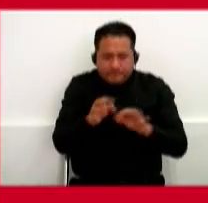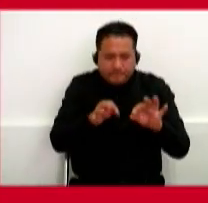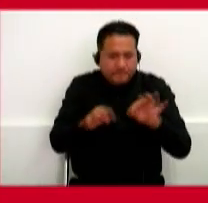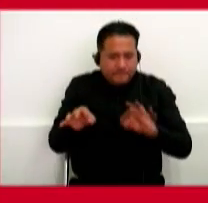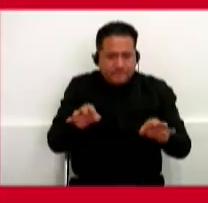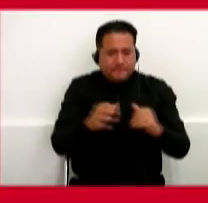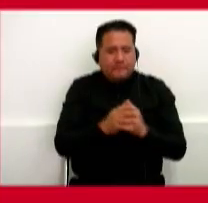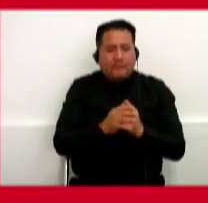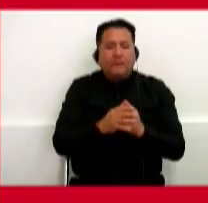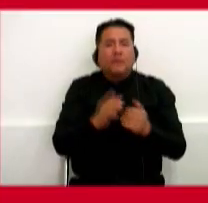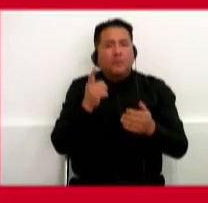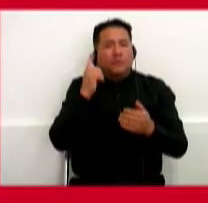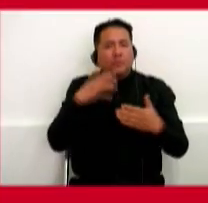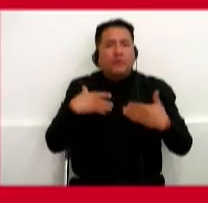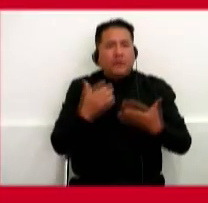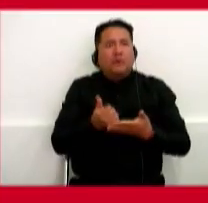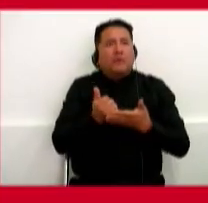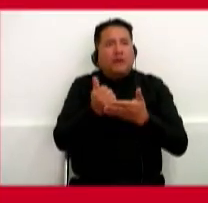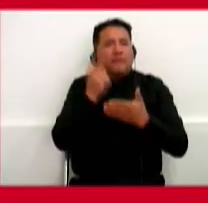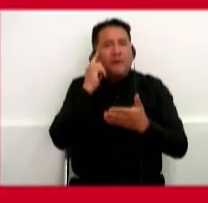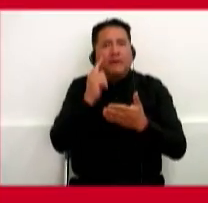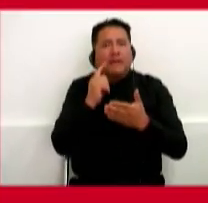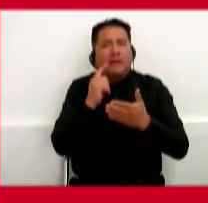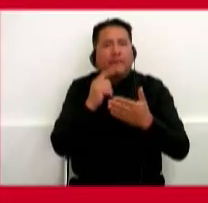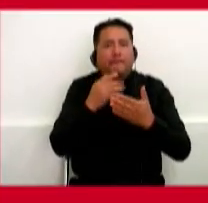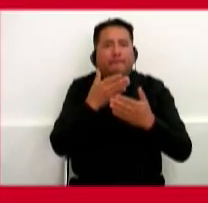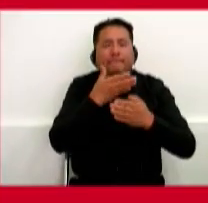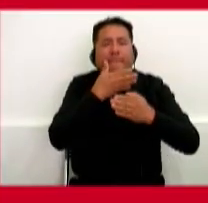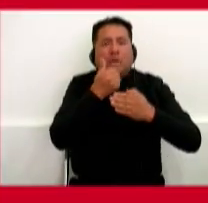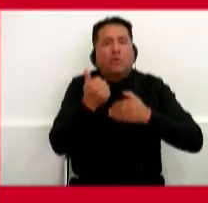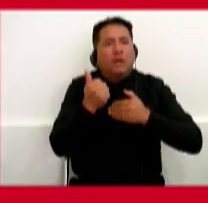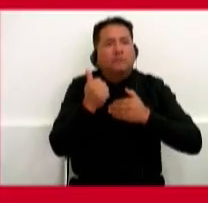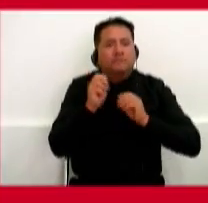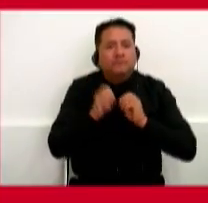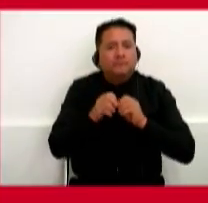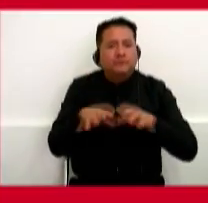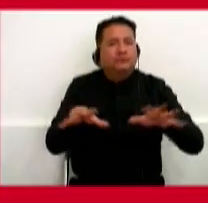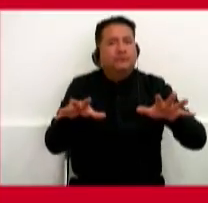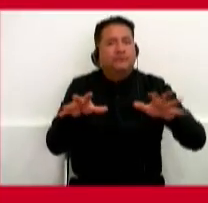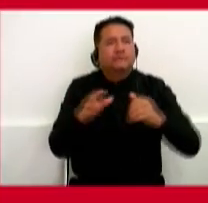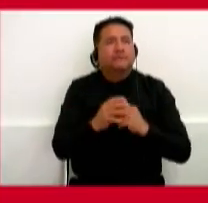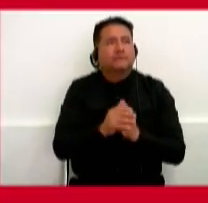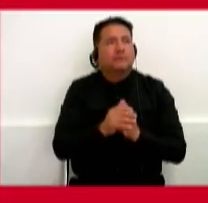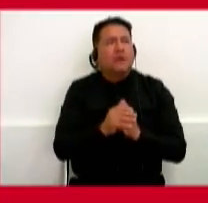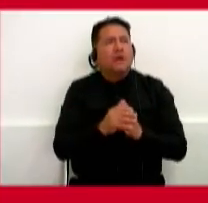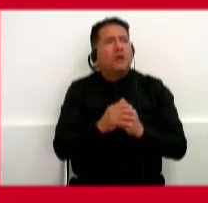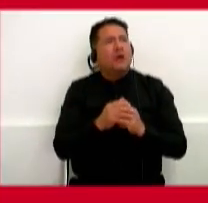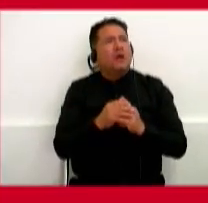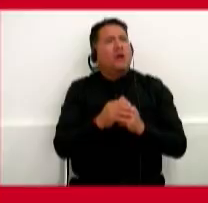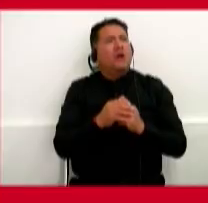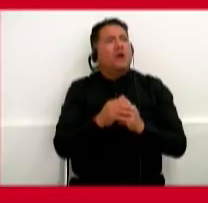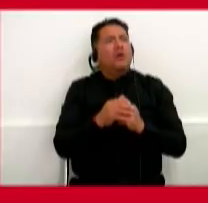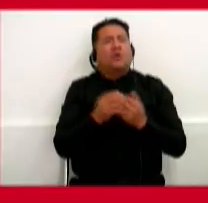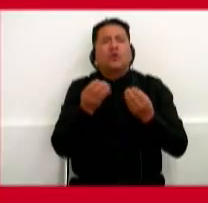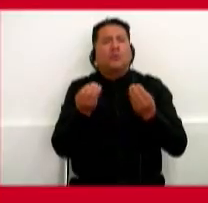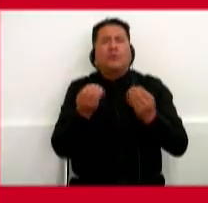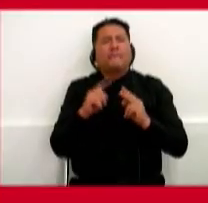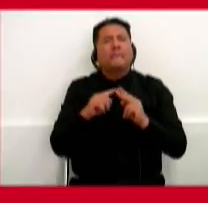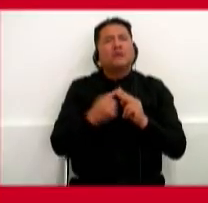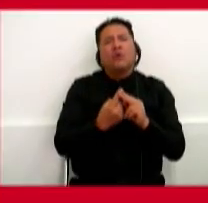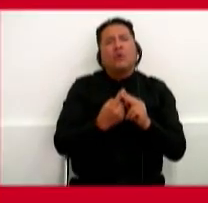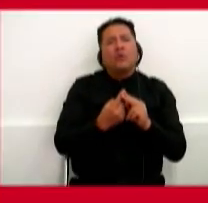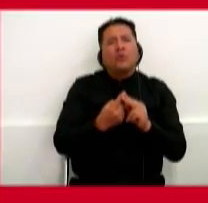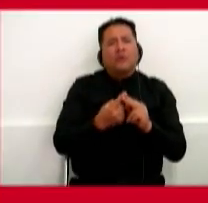Comencemos. Ok, primero para darles el contexto. ¿Cuál era nuestro entorno? ¿Por qué nació esta necesidad?